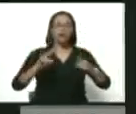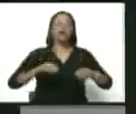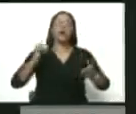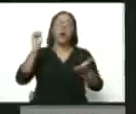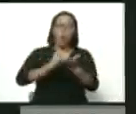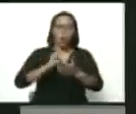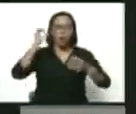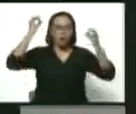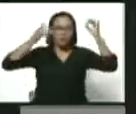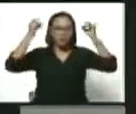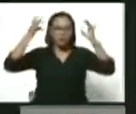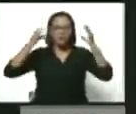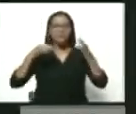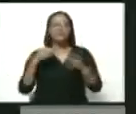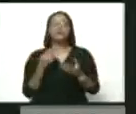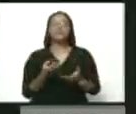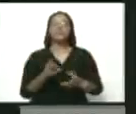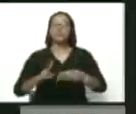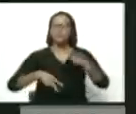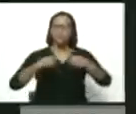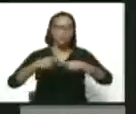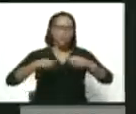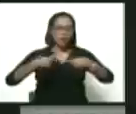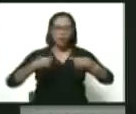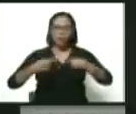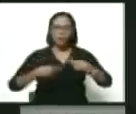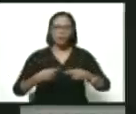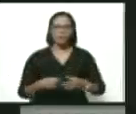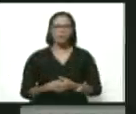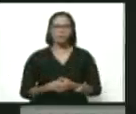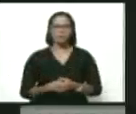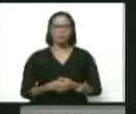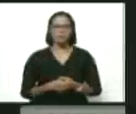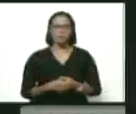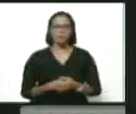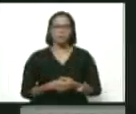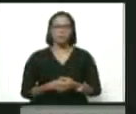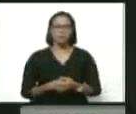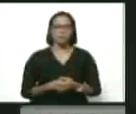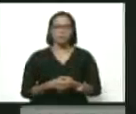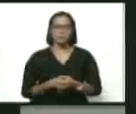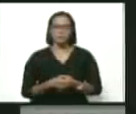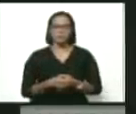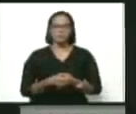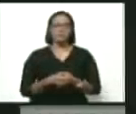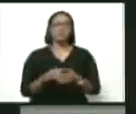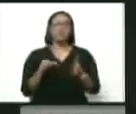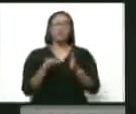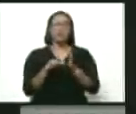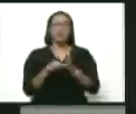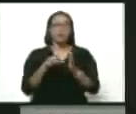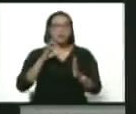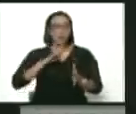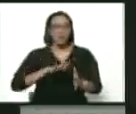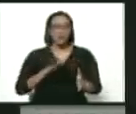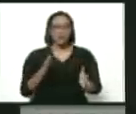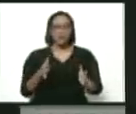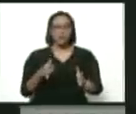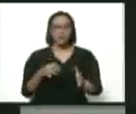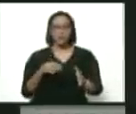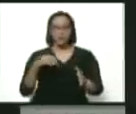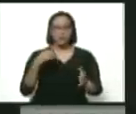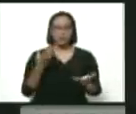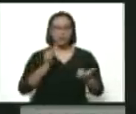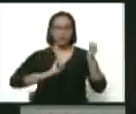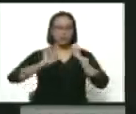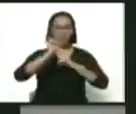reinventarse, crearse y recrearse. Cero dogma. ¿Dónde están los que esgrimieron